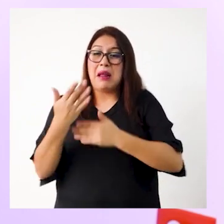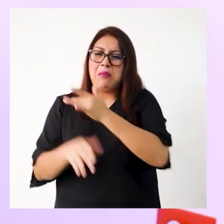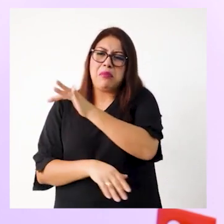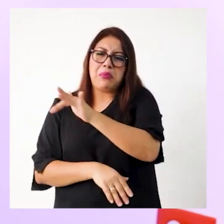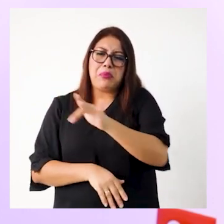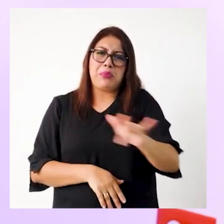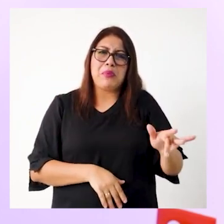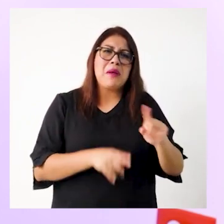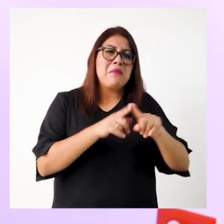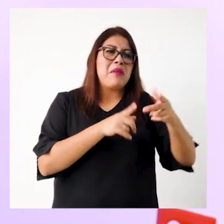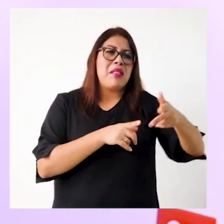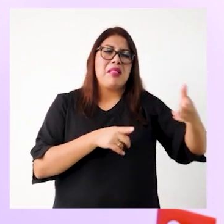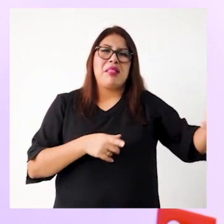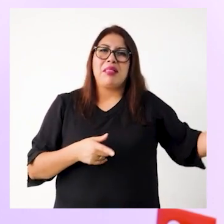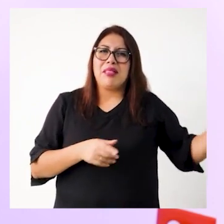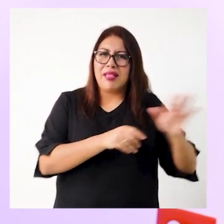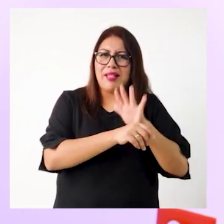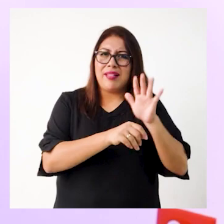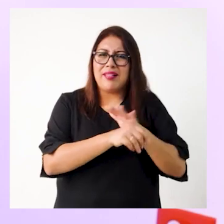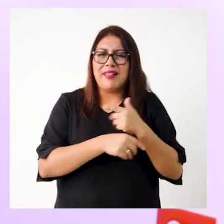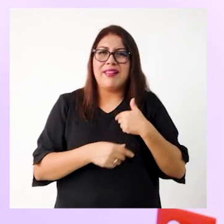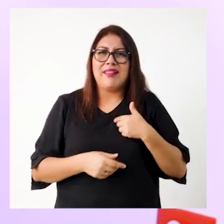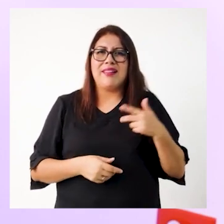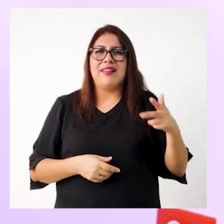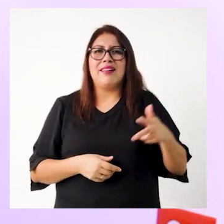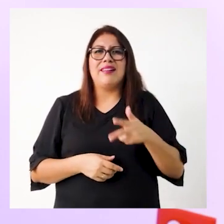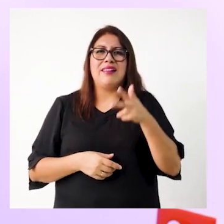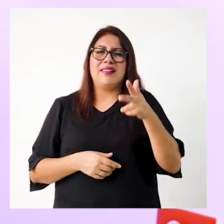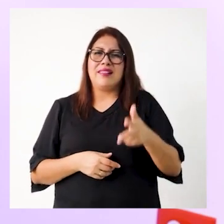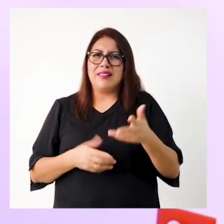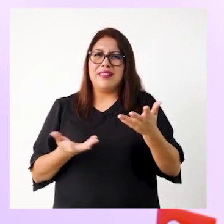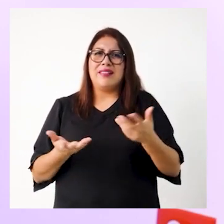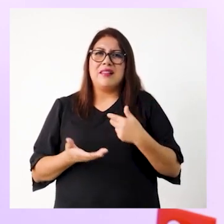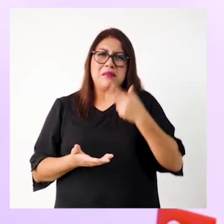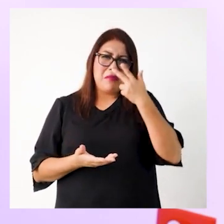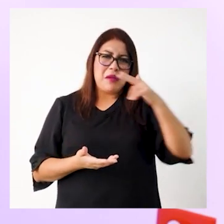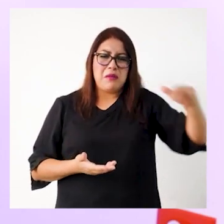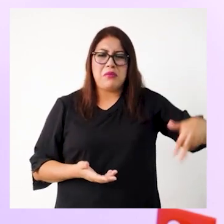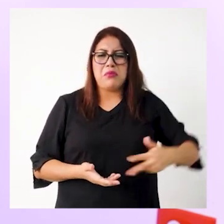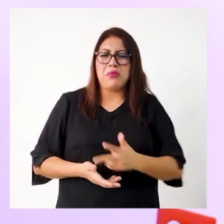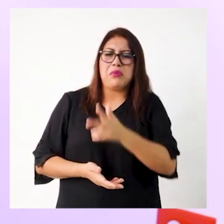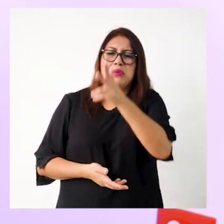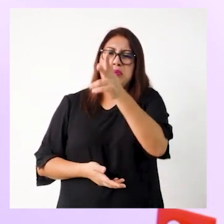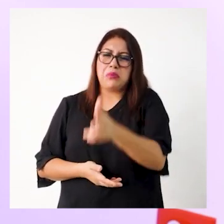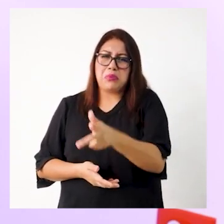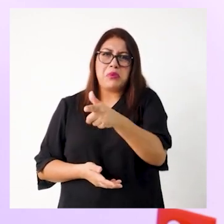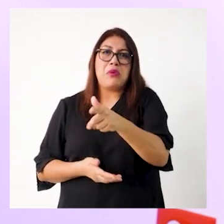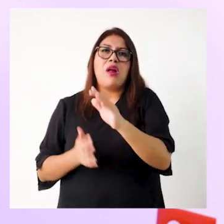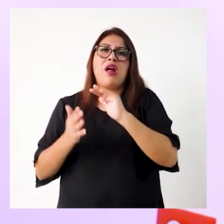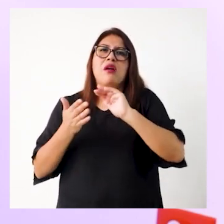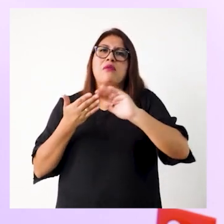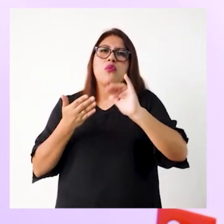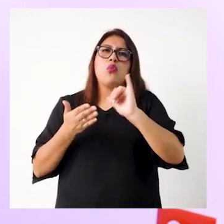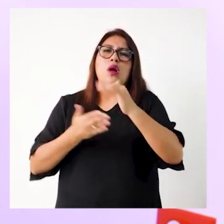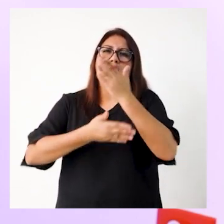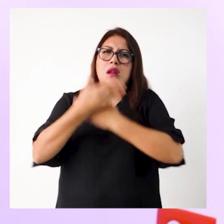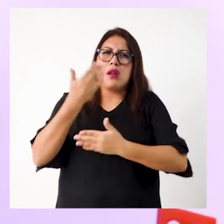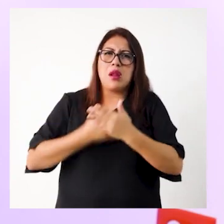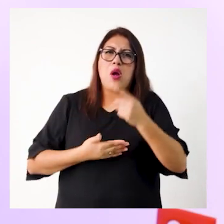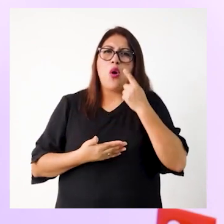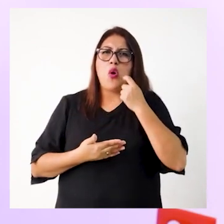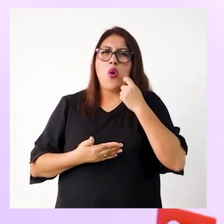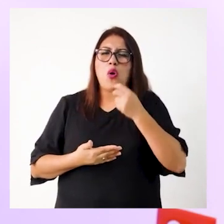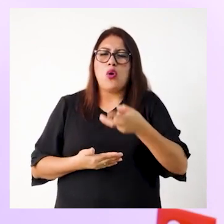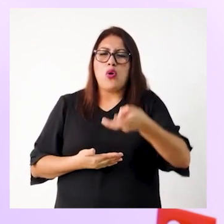con discapacidad, el estacionamiento preferencial. Finalmente estacioné mi carro, empiezo a caminar y veo que un carro se estaciona en el estacionamiento preferencial, se baja